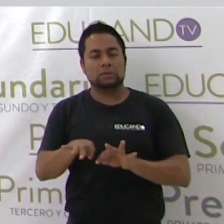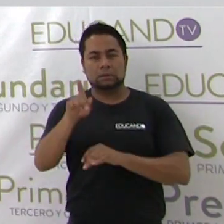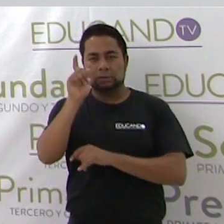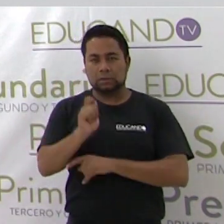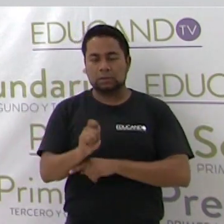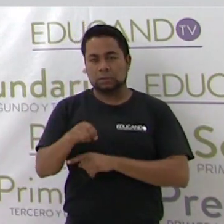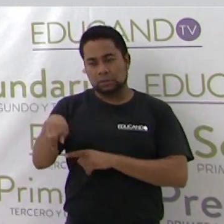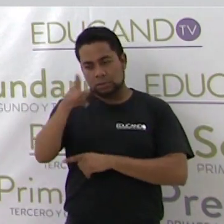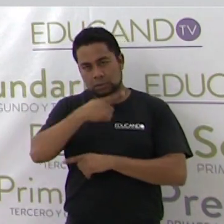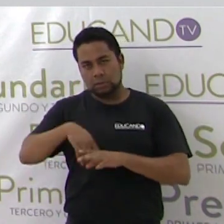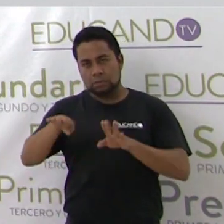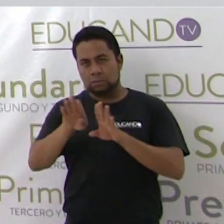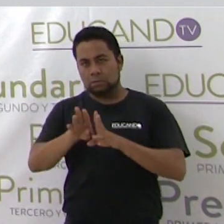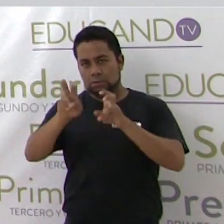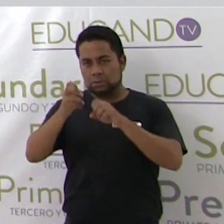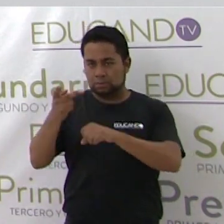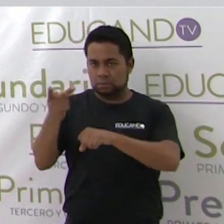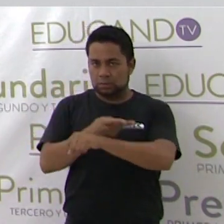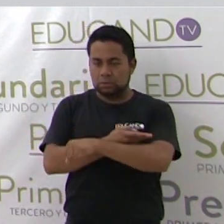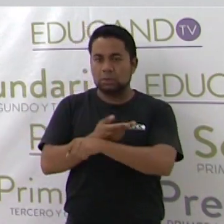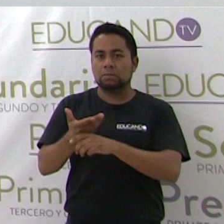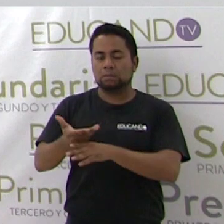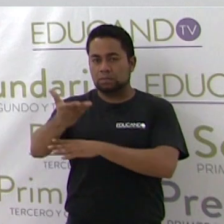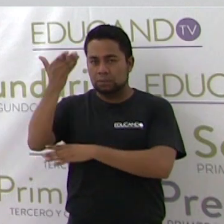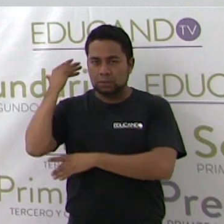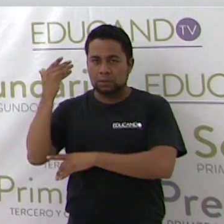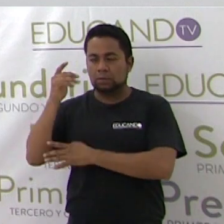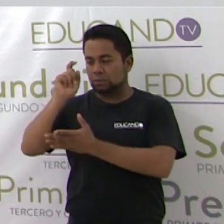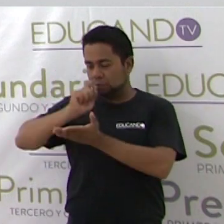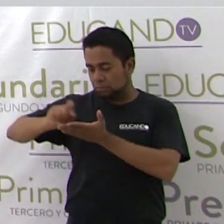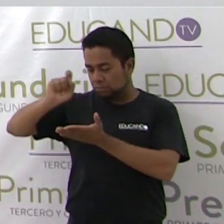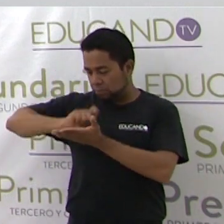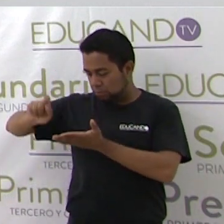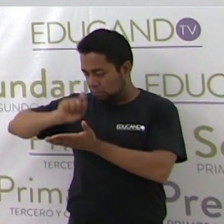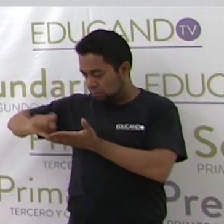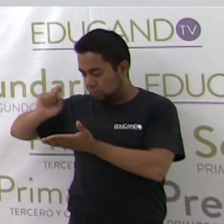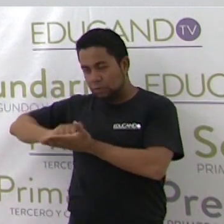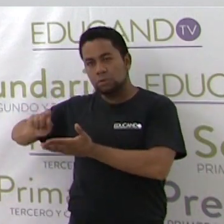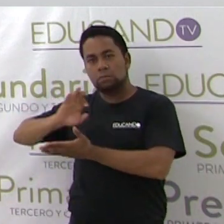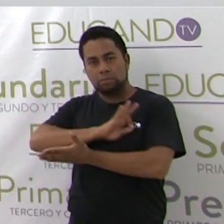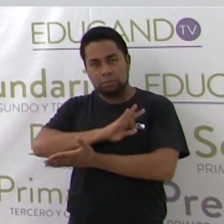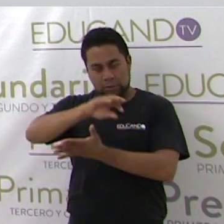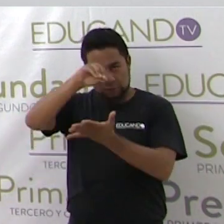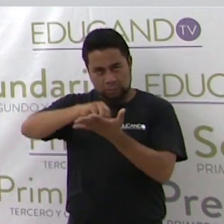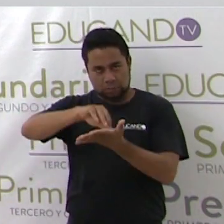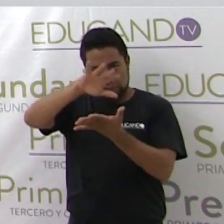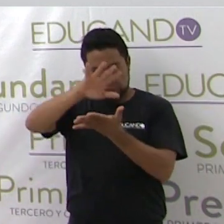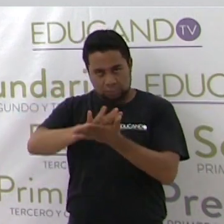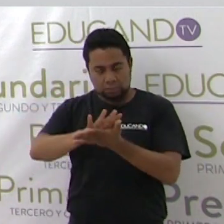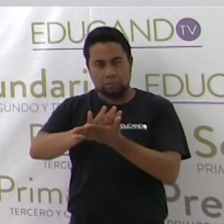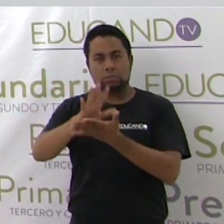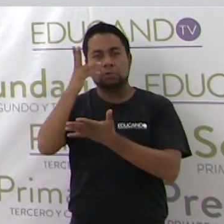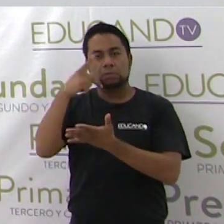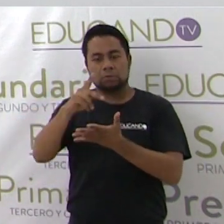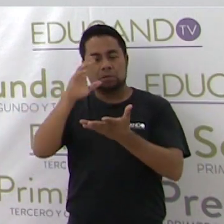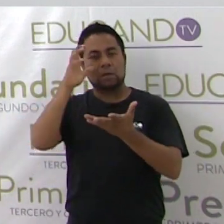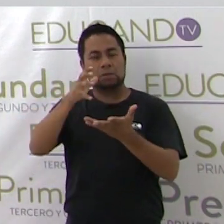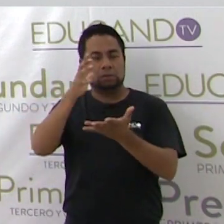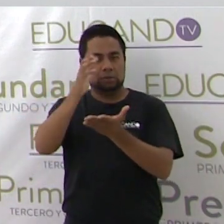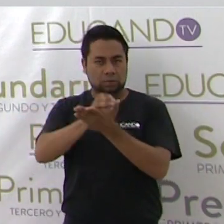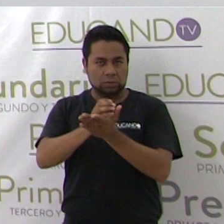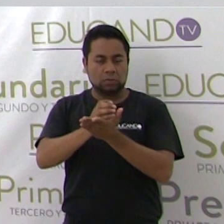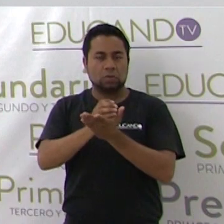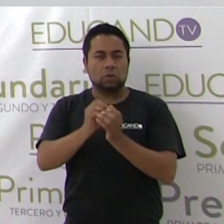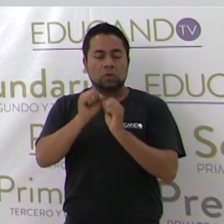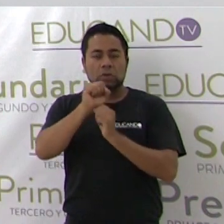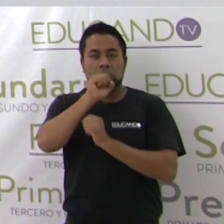de que el pasado lo podamos escribir, plasmar en una hoja, plasmar en una libreta o